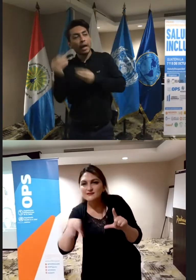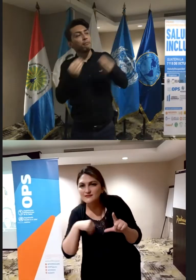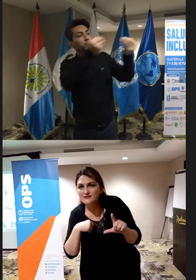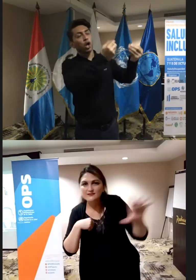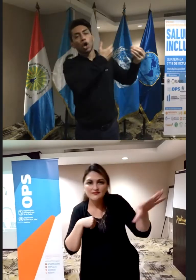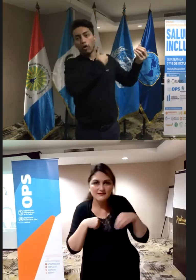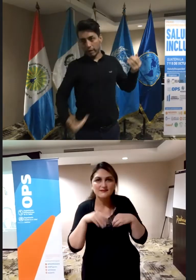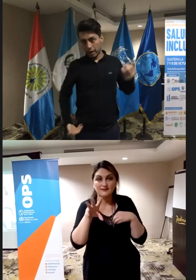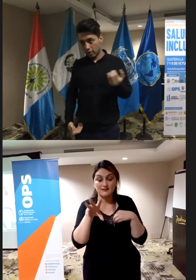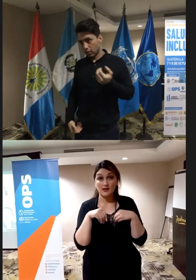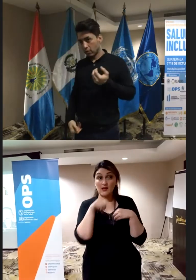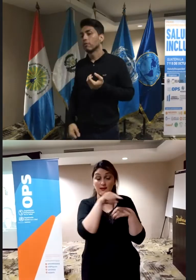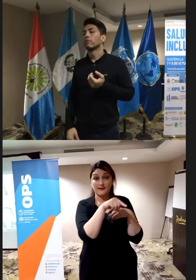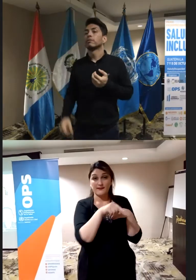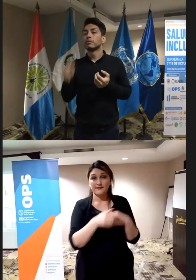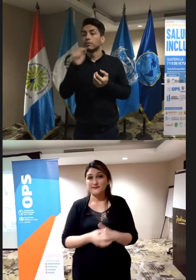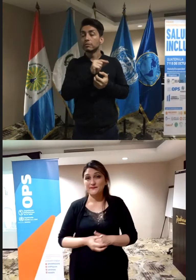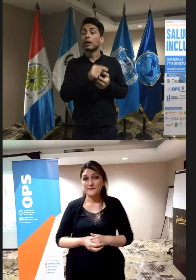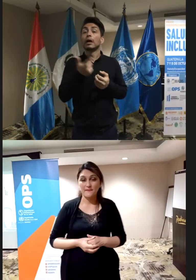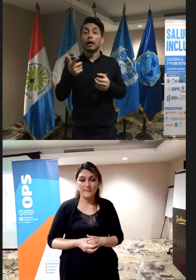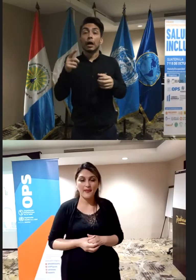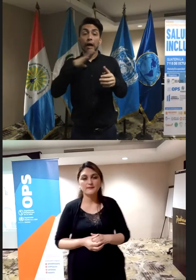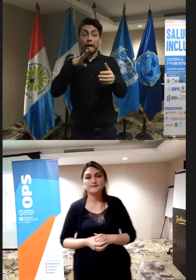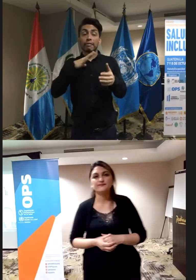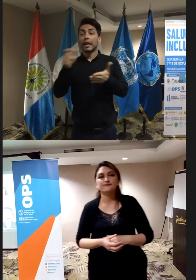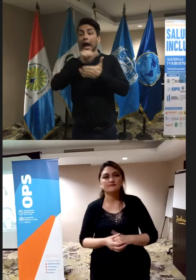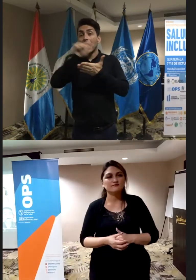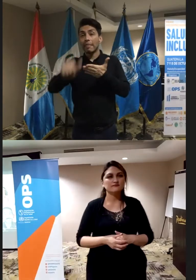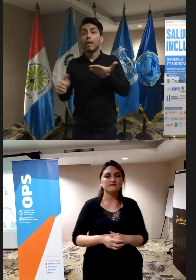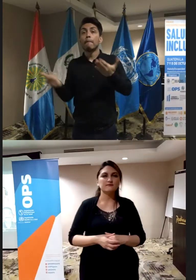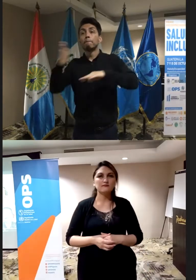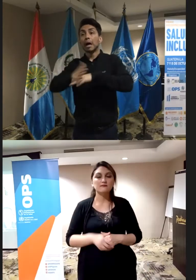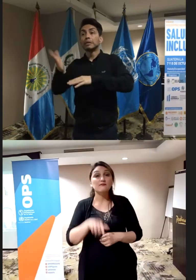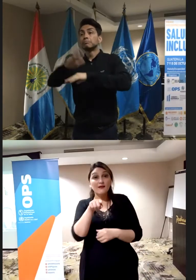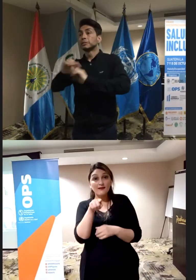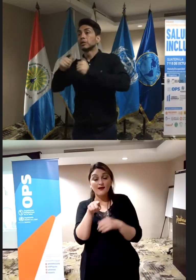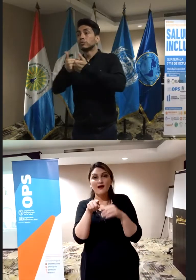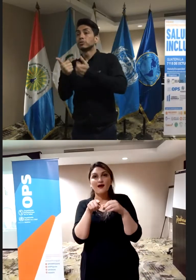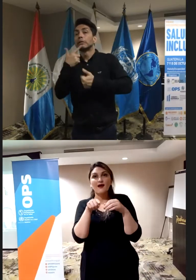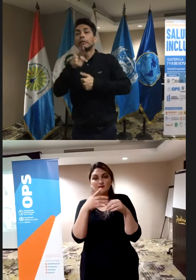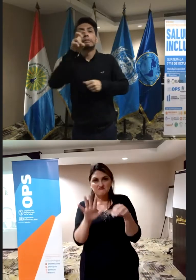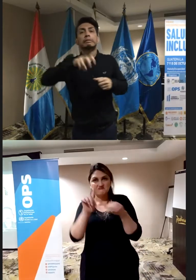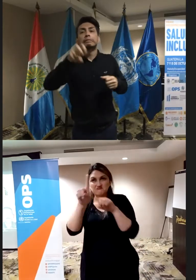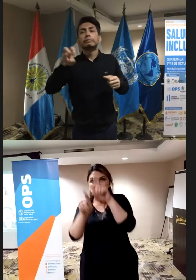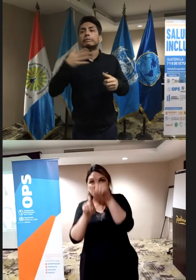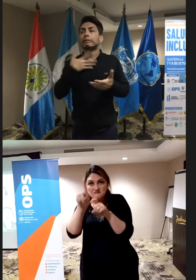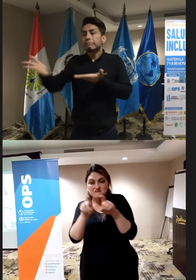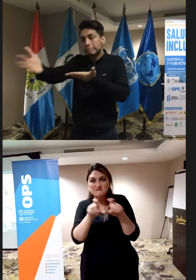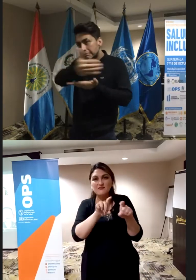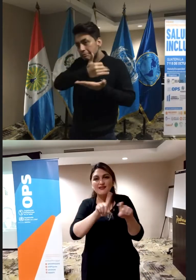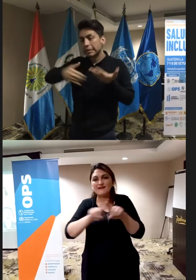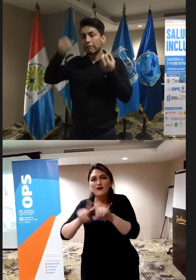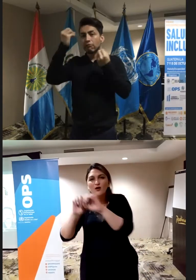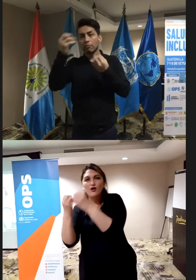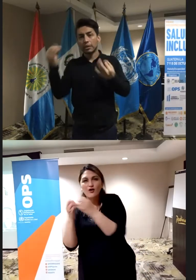Con la agenda de no dejar a nadie atrás, más organizaciones comprenden la necesidad de contar con datos de buena calidad desglosados